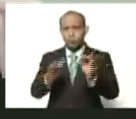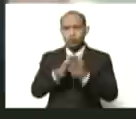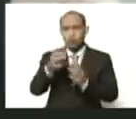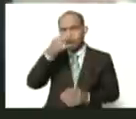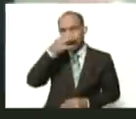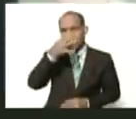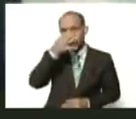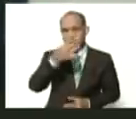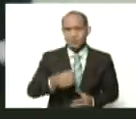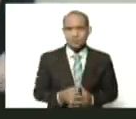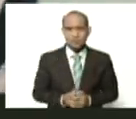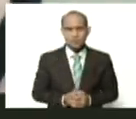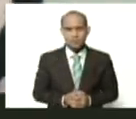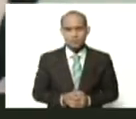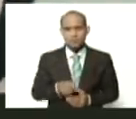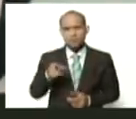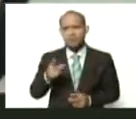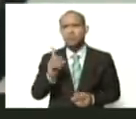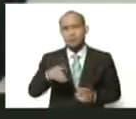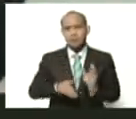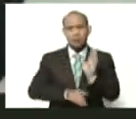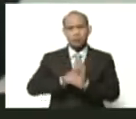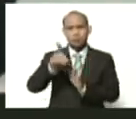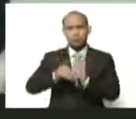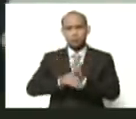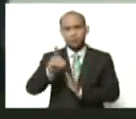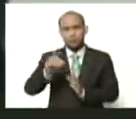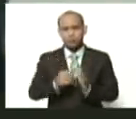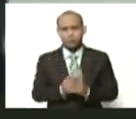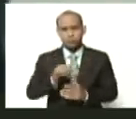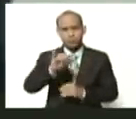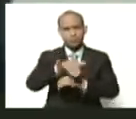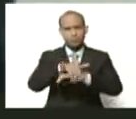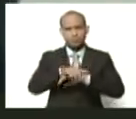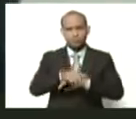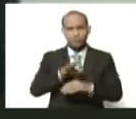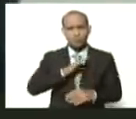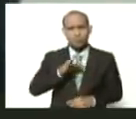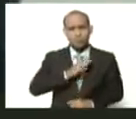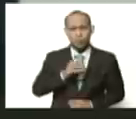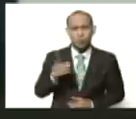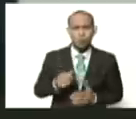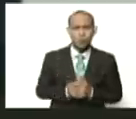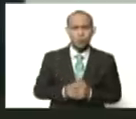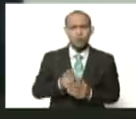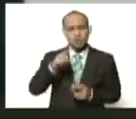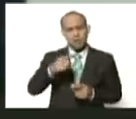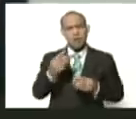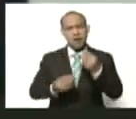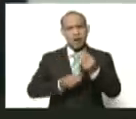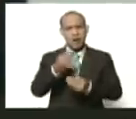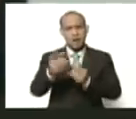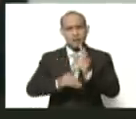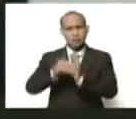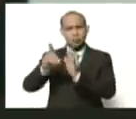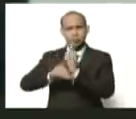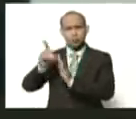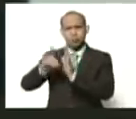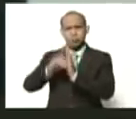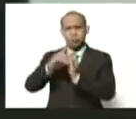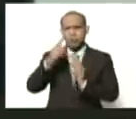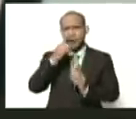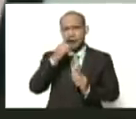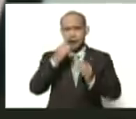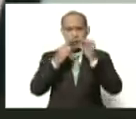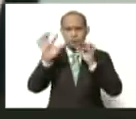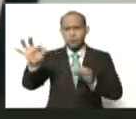nasal. Y esto también se está desarrollando en Israel casualmente con el fin de controlar que las gotículas que entran por la vía nasal,